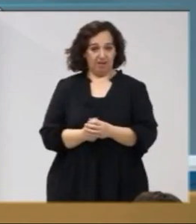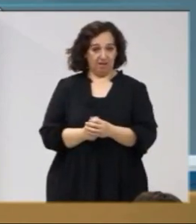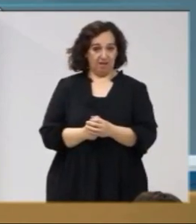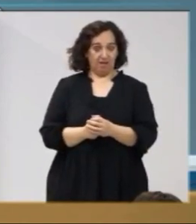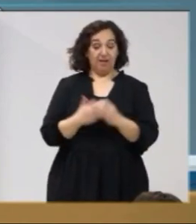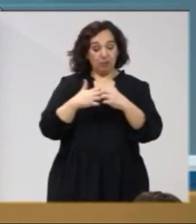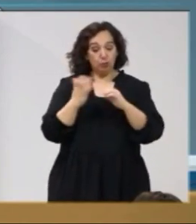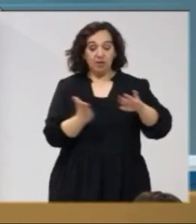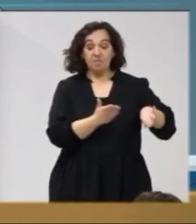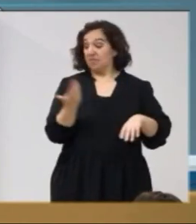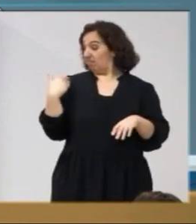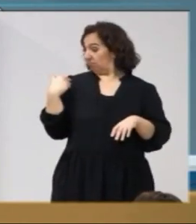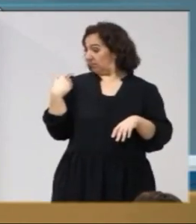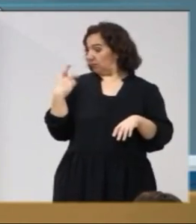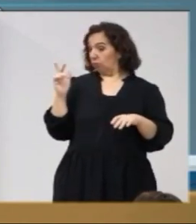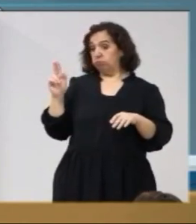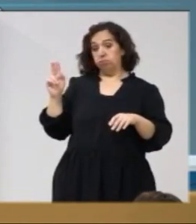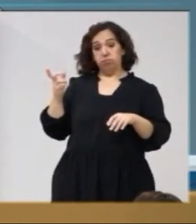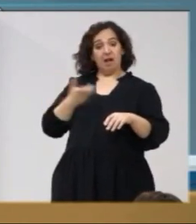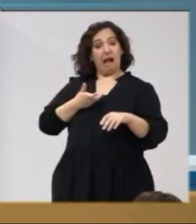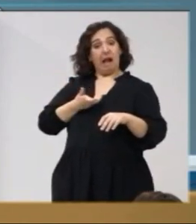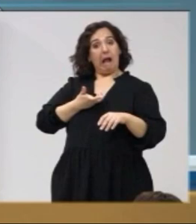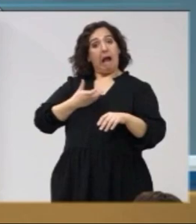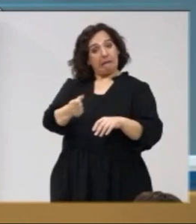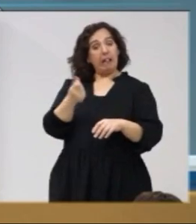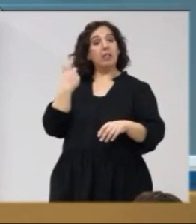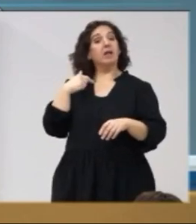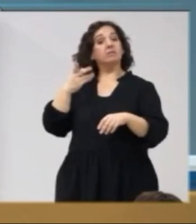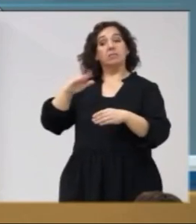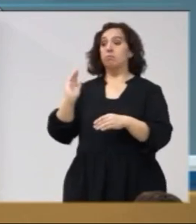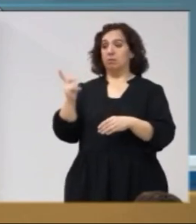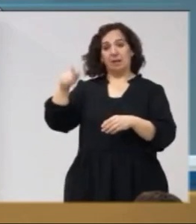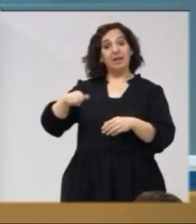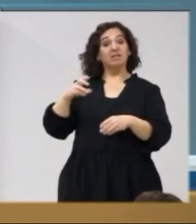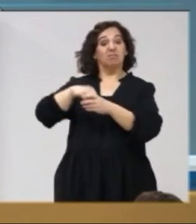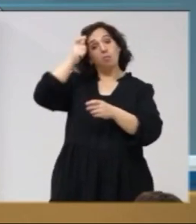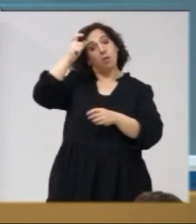un alcalde nuestro, también imputado en azas de incesto,